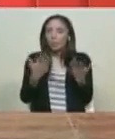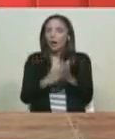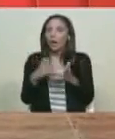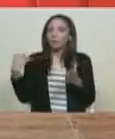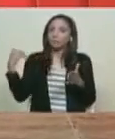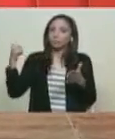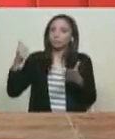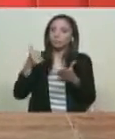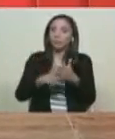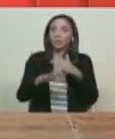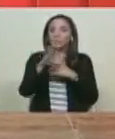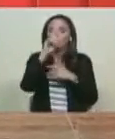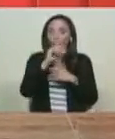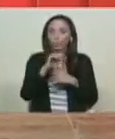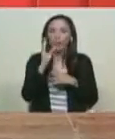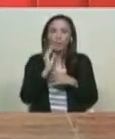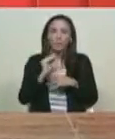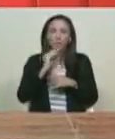de estos años.